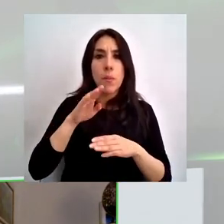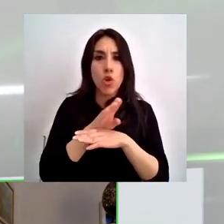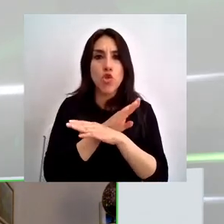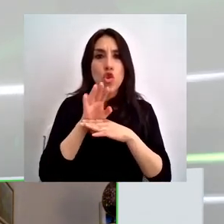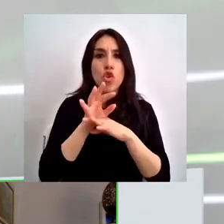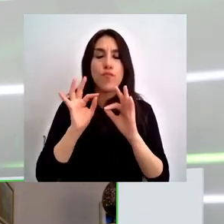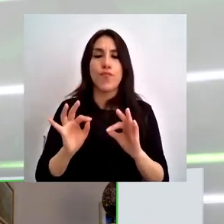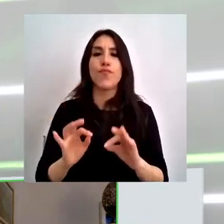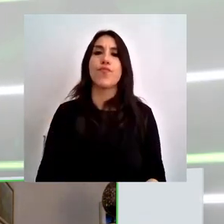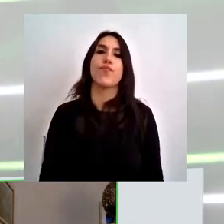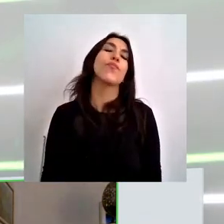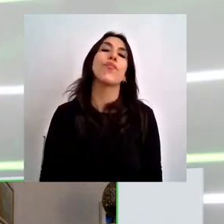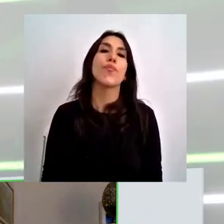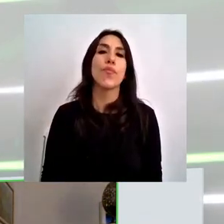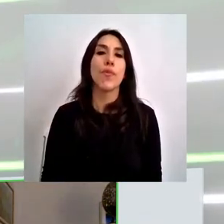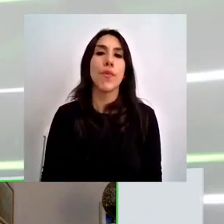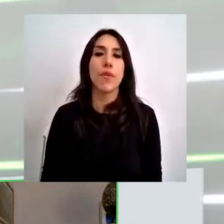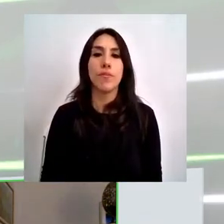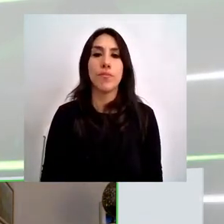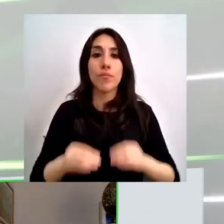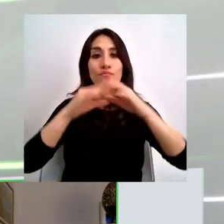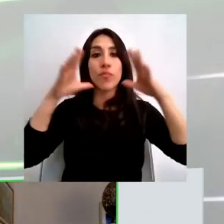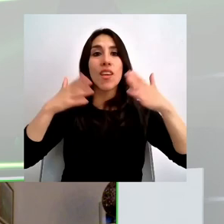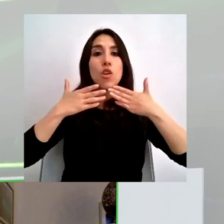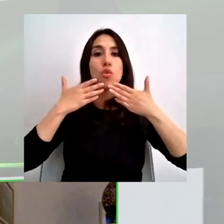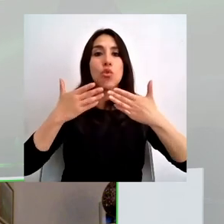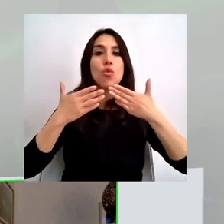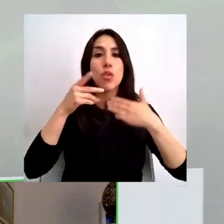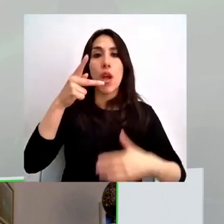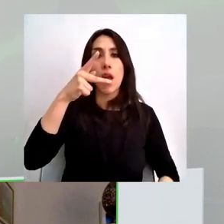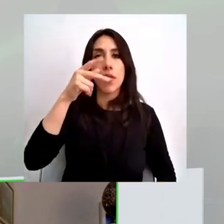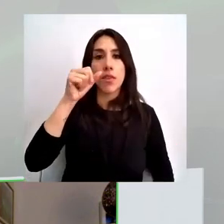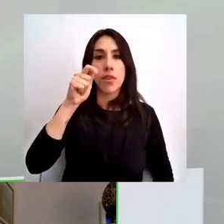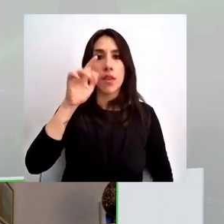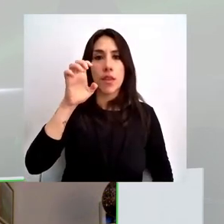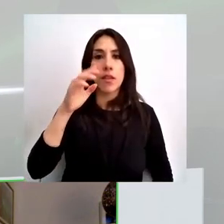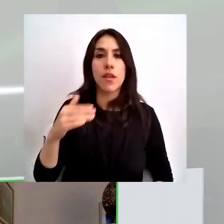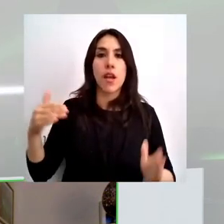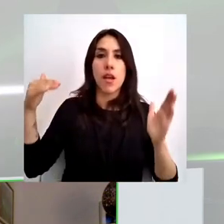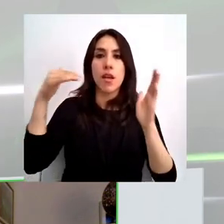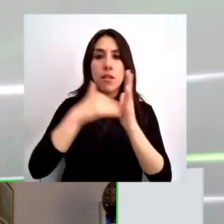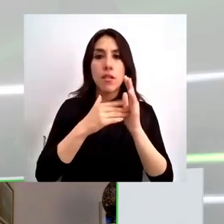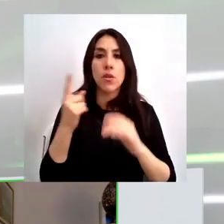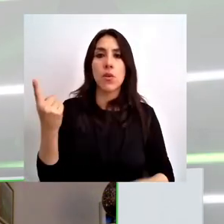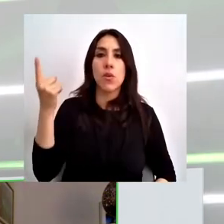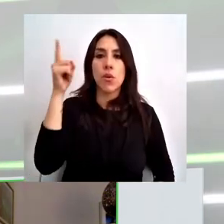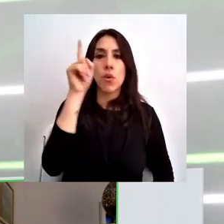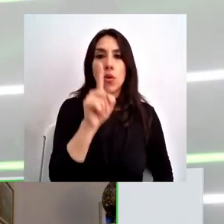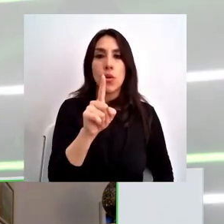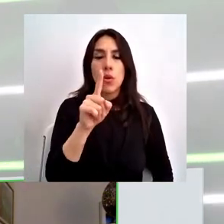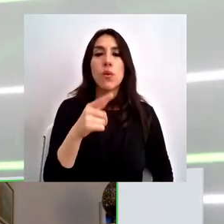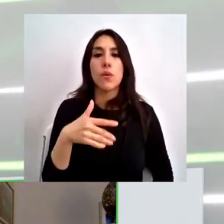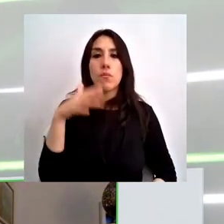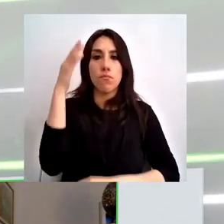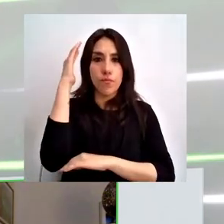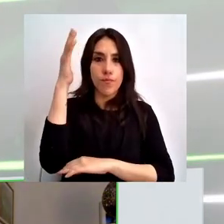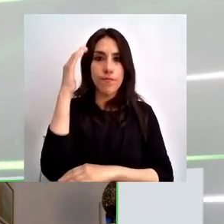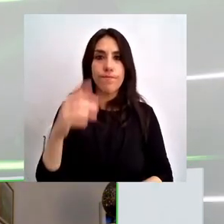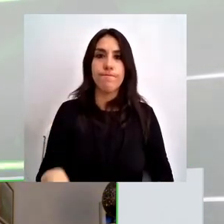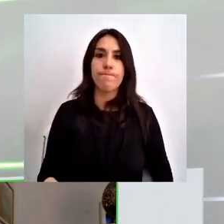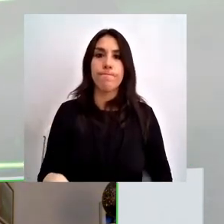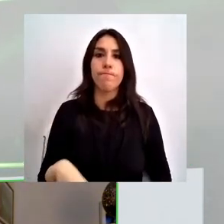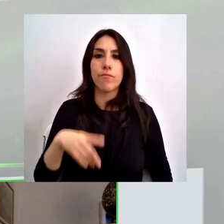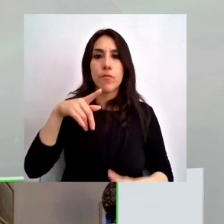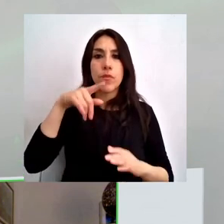gracias kate una vez más por ser parte de nuestra conferencia ciro project para américa latina y el mundo